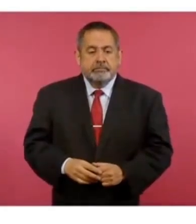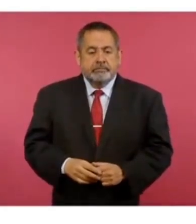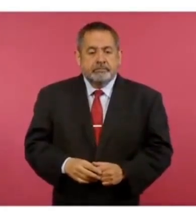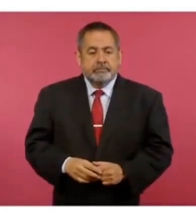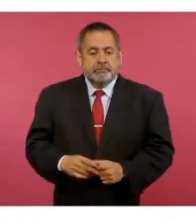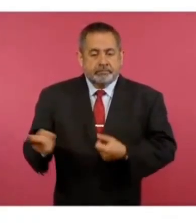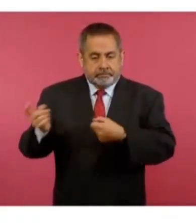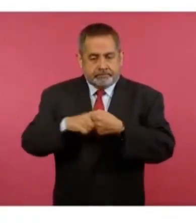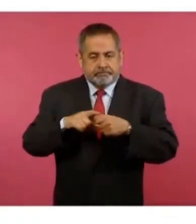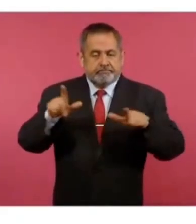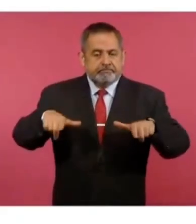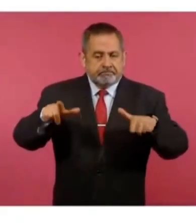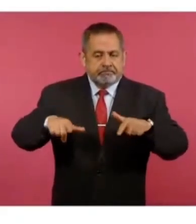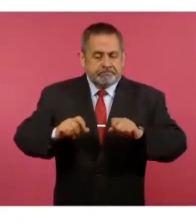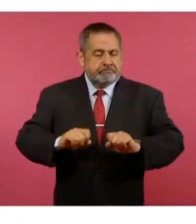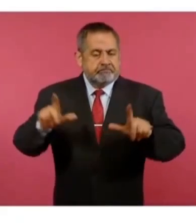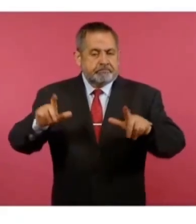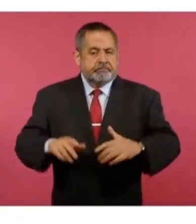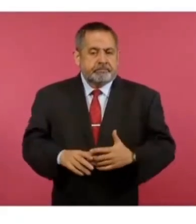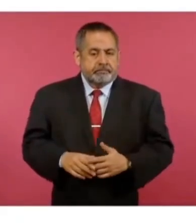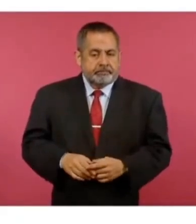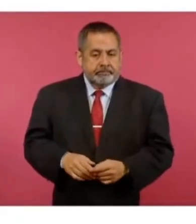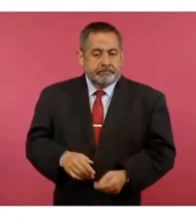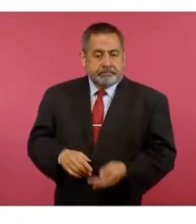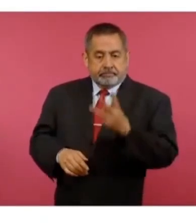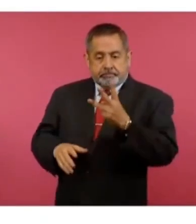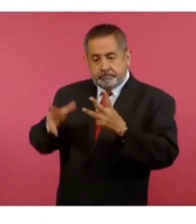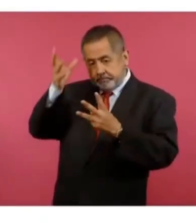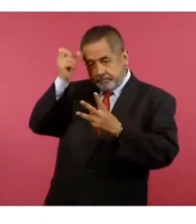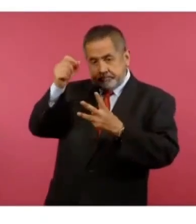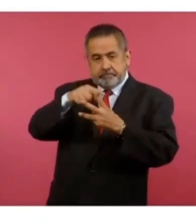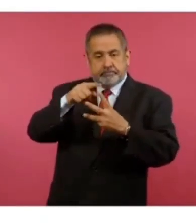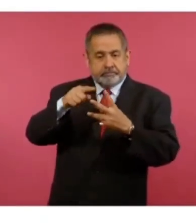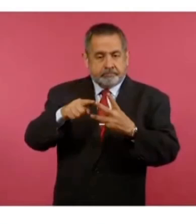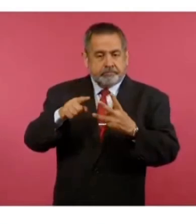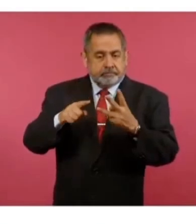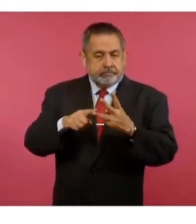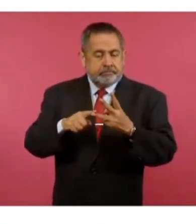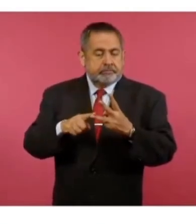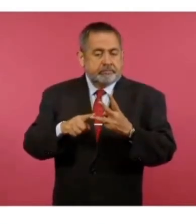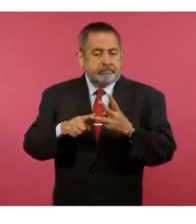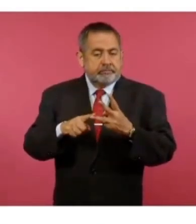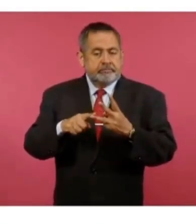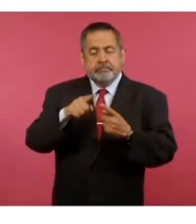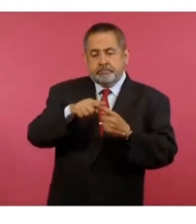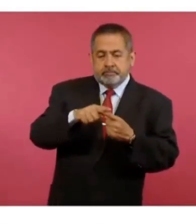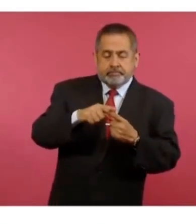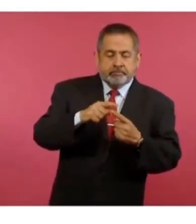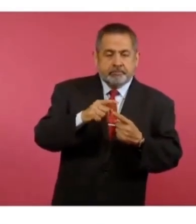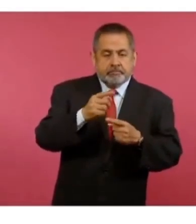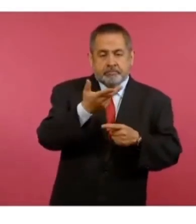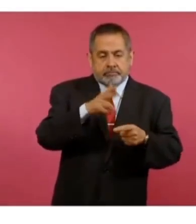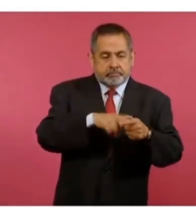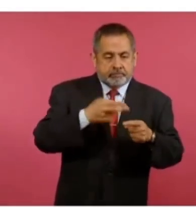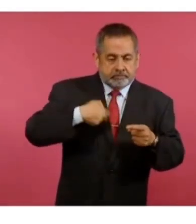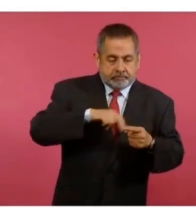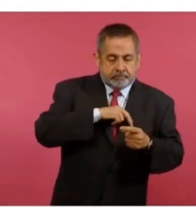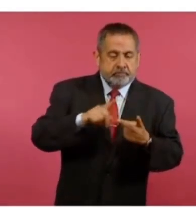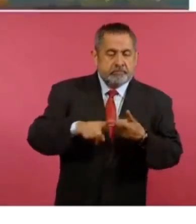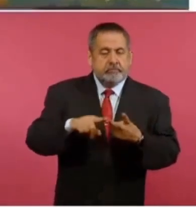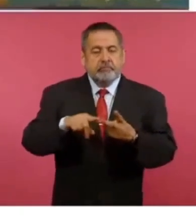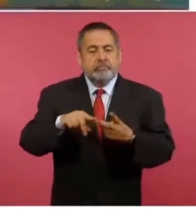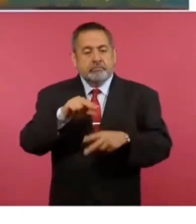Y de manera muy rápida, de estos 3 conceptos, la clínica es nuestra, la convocatoria de médicas y médicos generales y de médicos